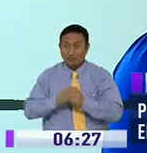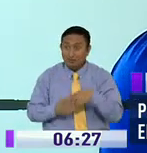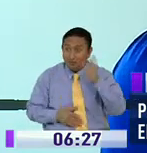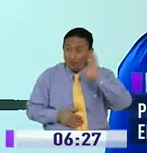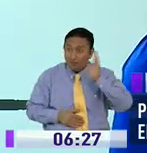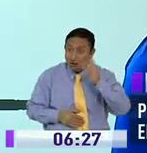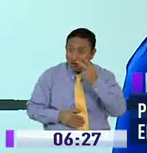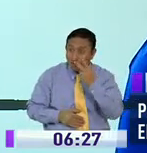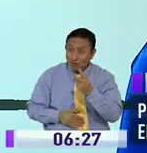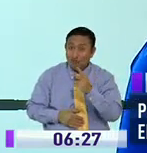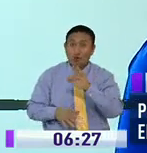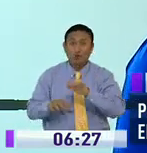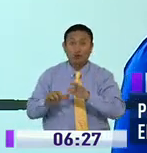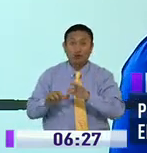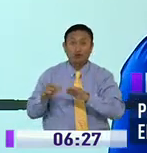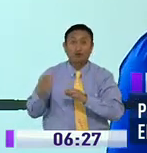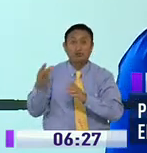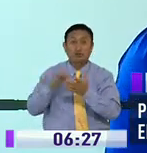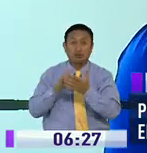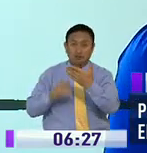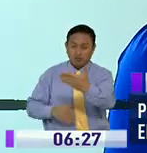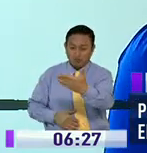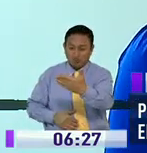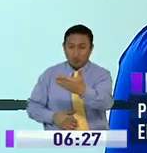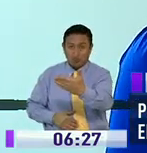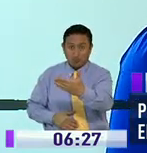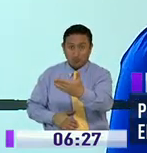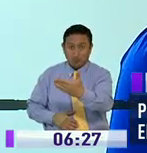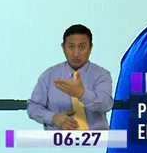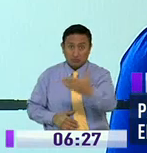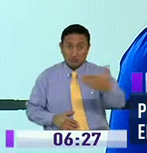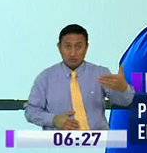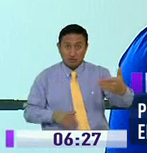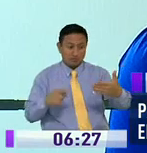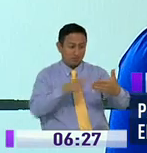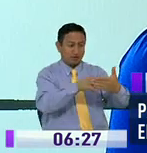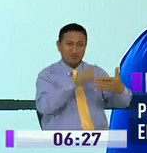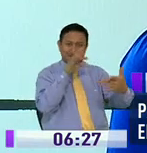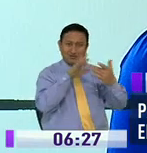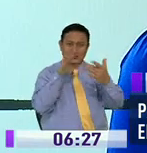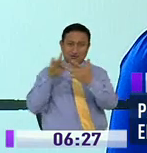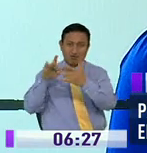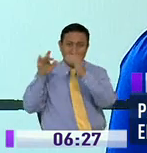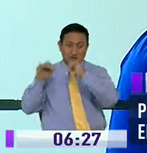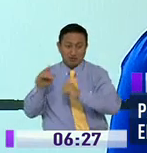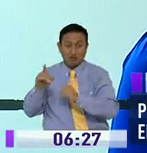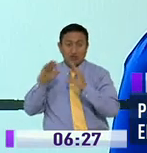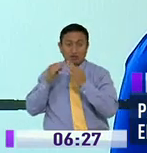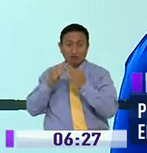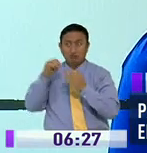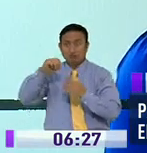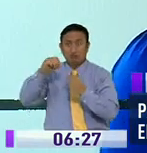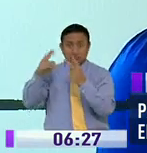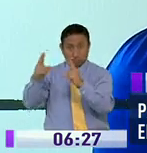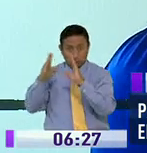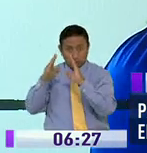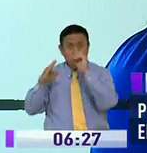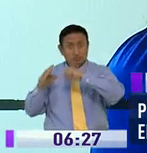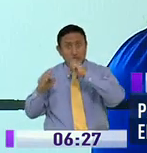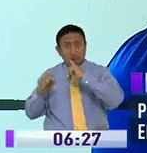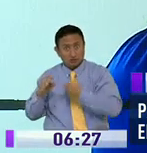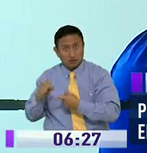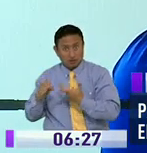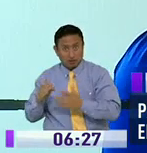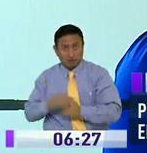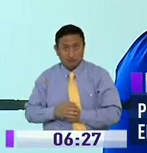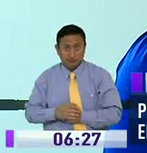de la computadora, a través de una tablet. Que ellos mantengan este contacto y sientan que sus familiares, sus personas cercanas